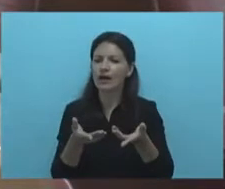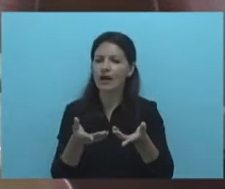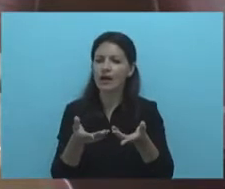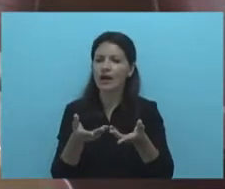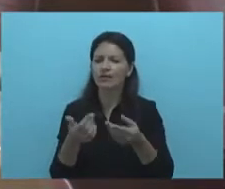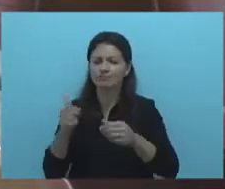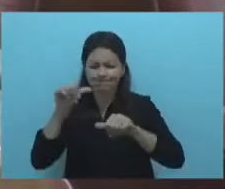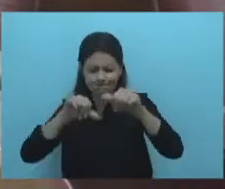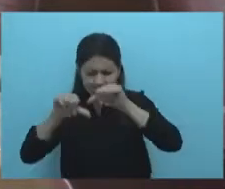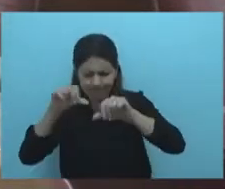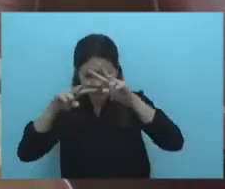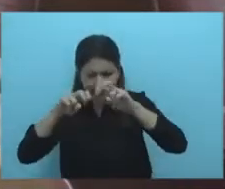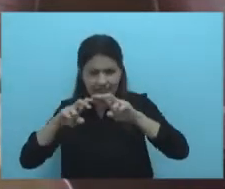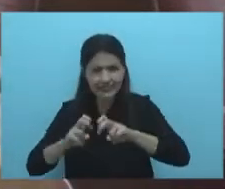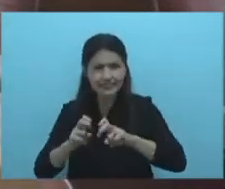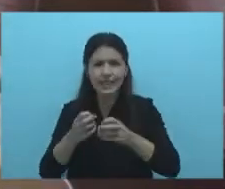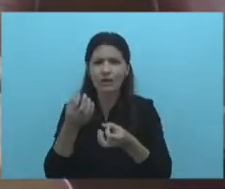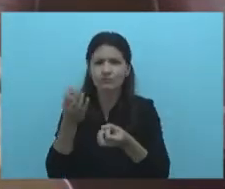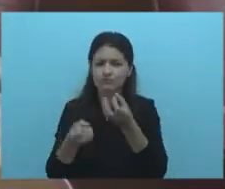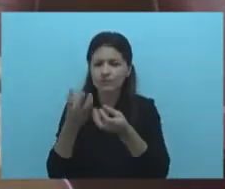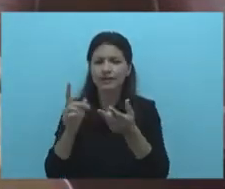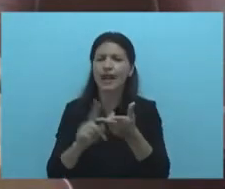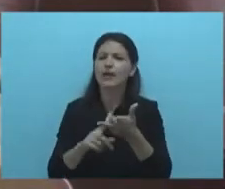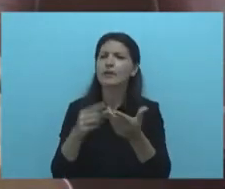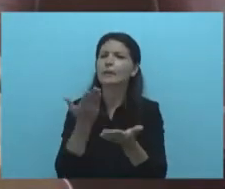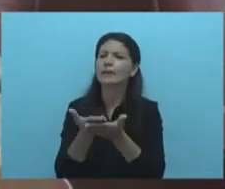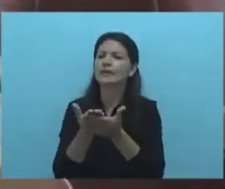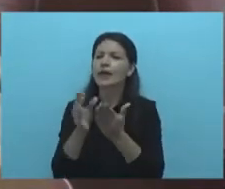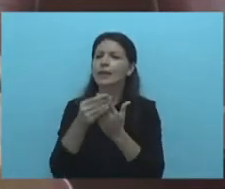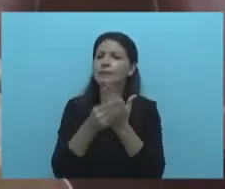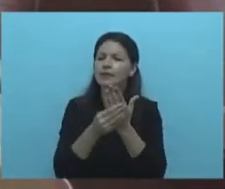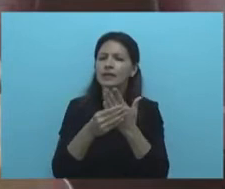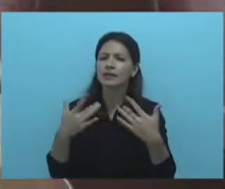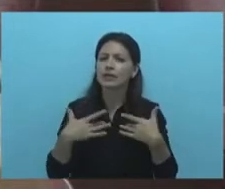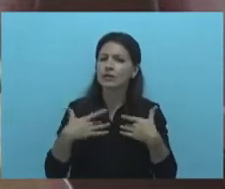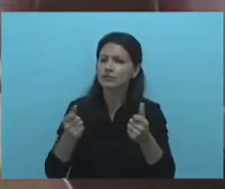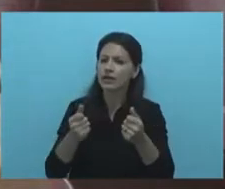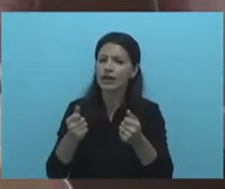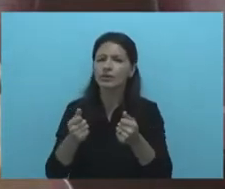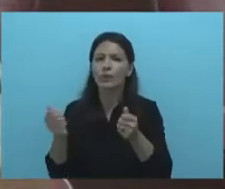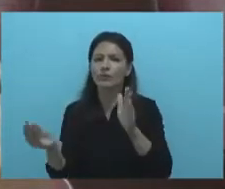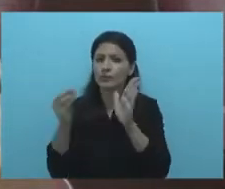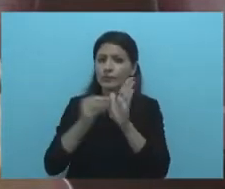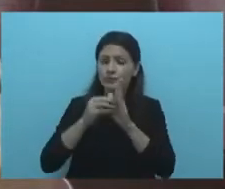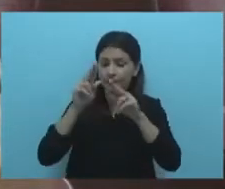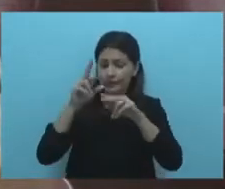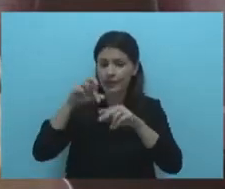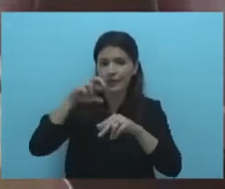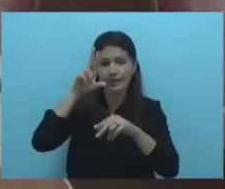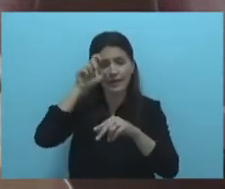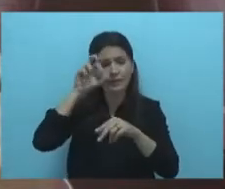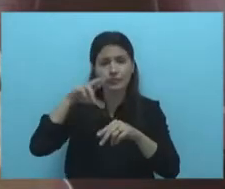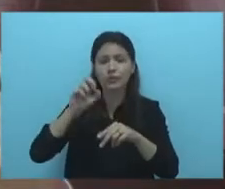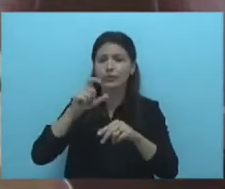cannabis, gestionar ante el Ministerio de Salud de la Nación la inscripción al ReproCam, realizar convenio de colaboración